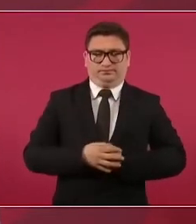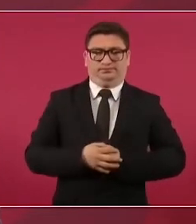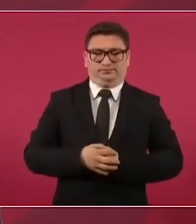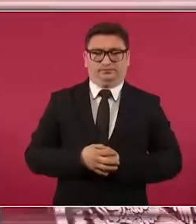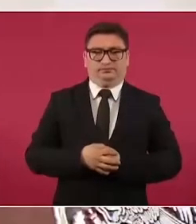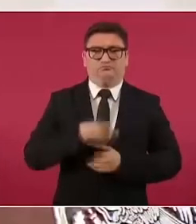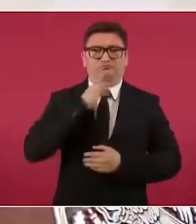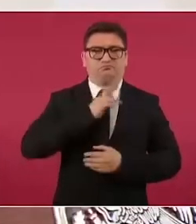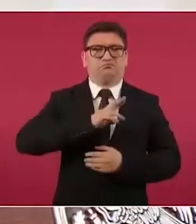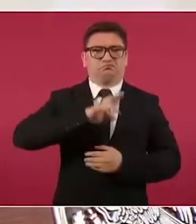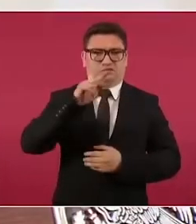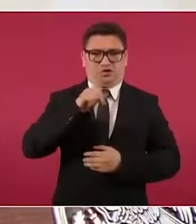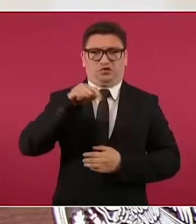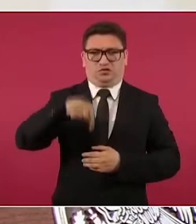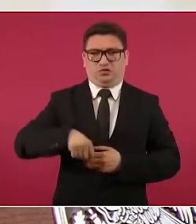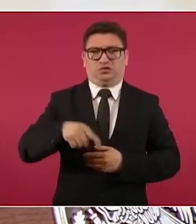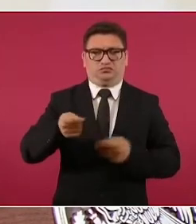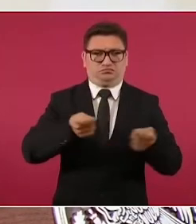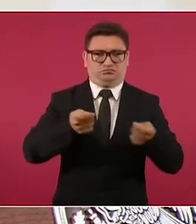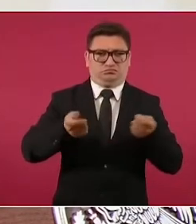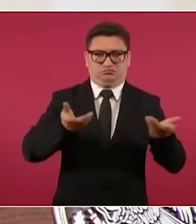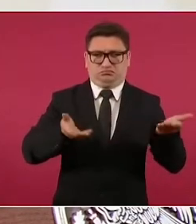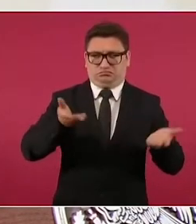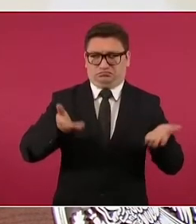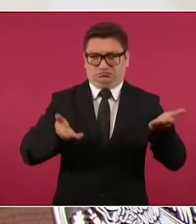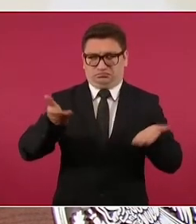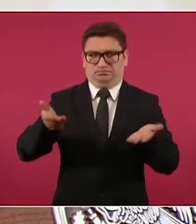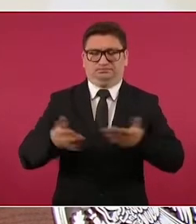con más estabilidad,